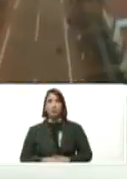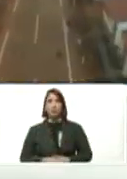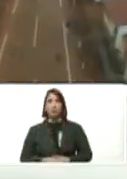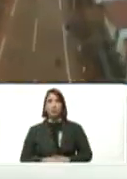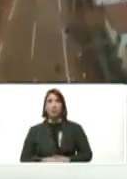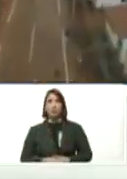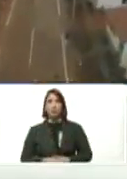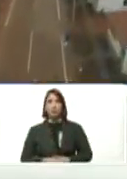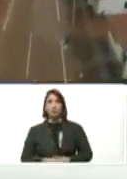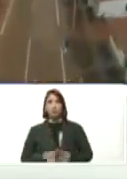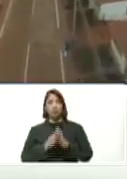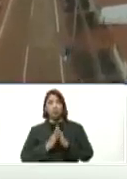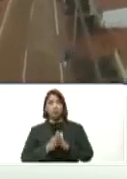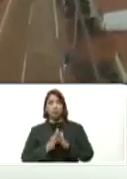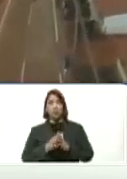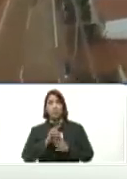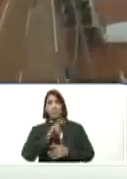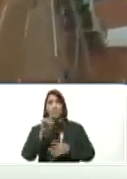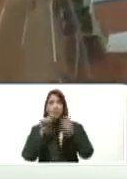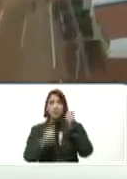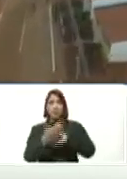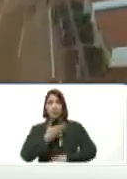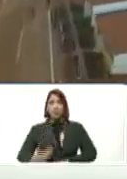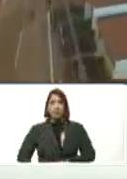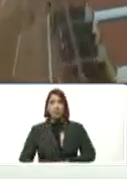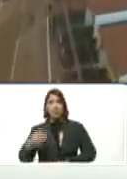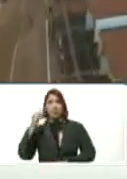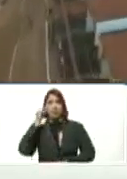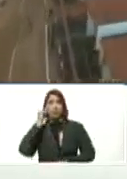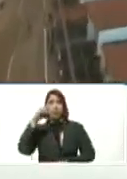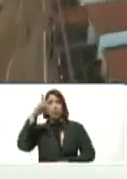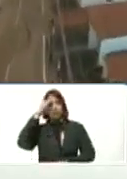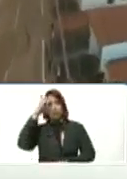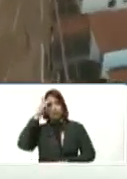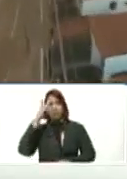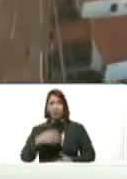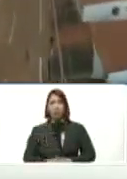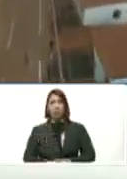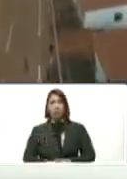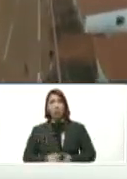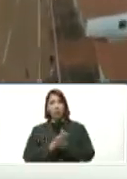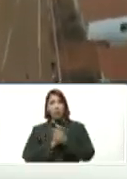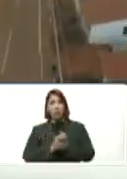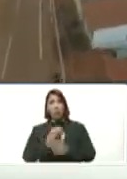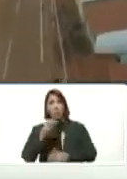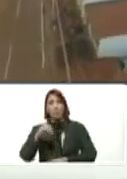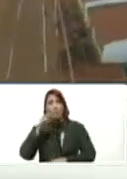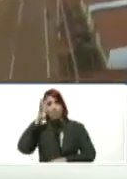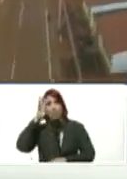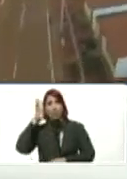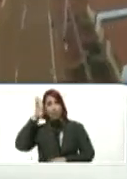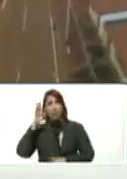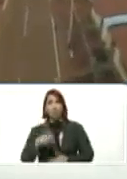Señora vicepresidenta Delcy Rodríguez, escuchadme. Compañero Mervin, compañero